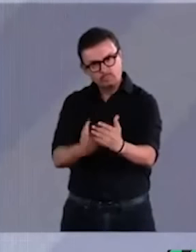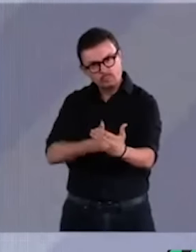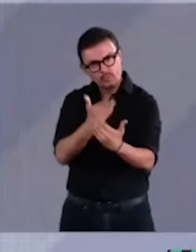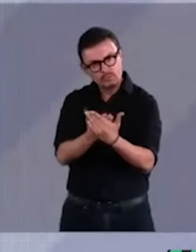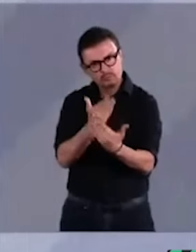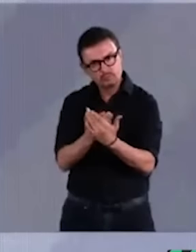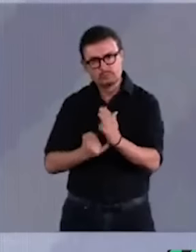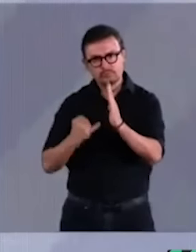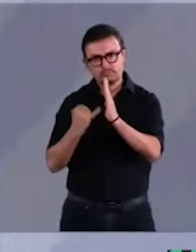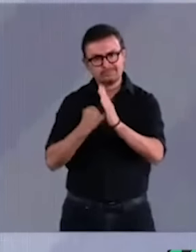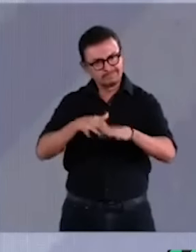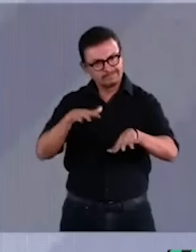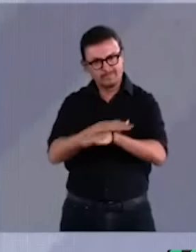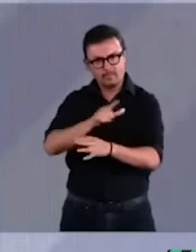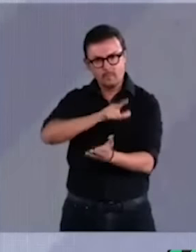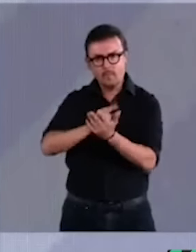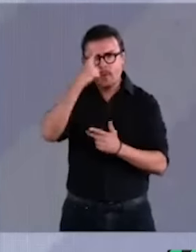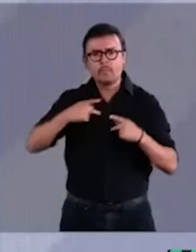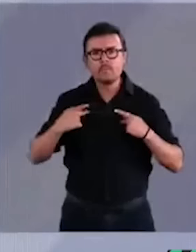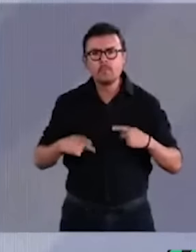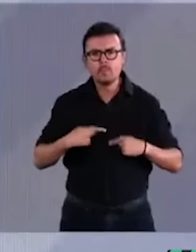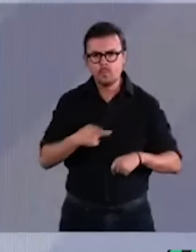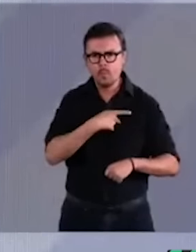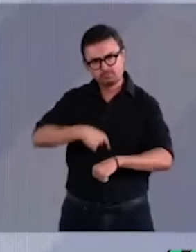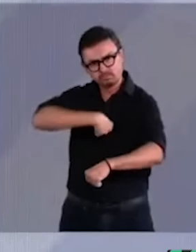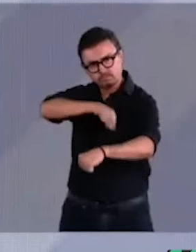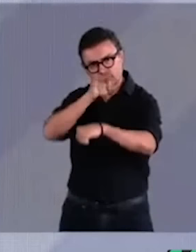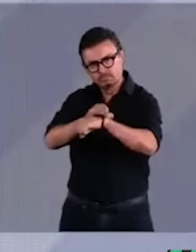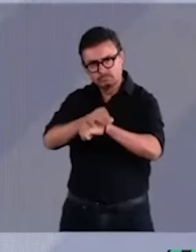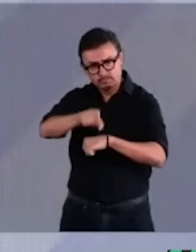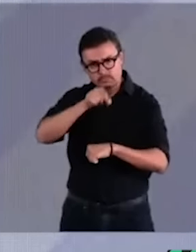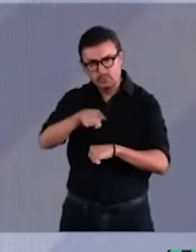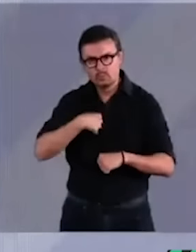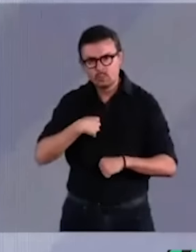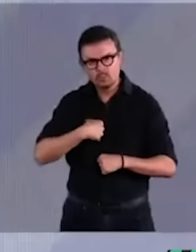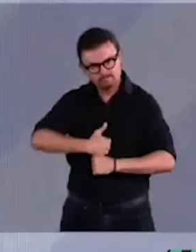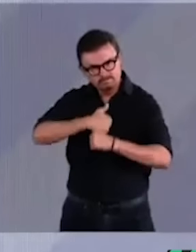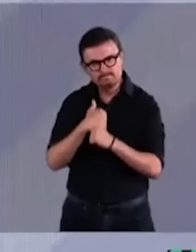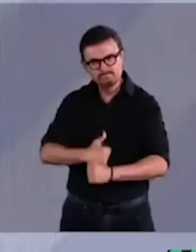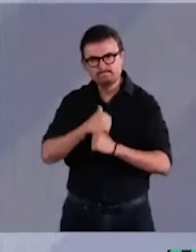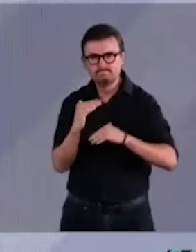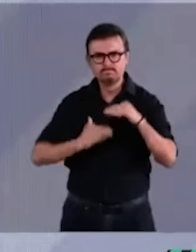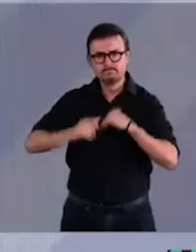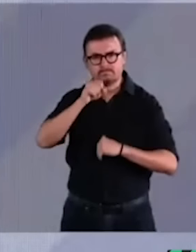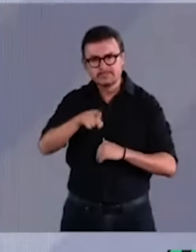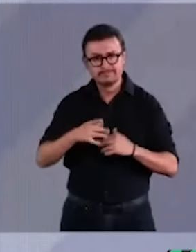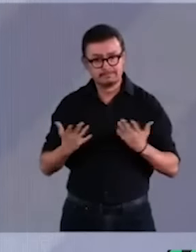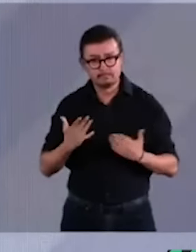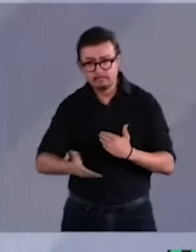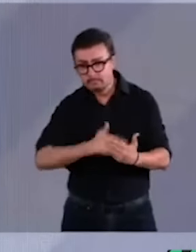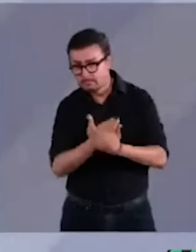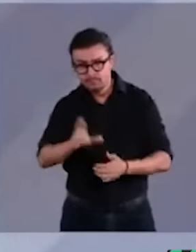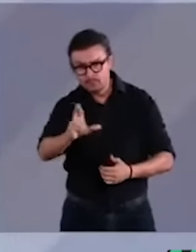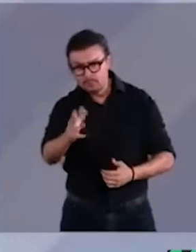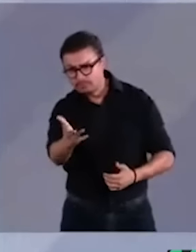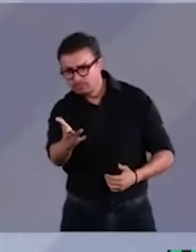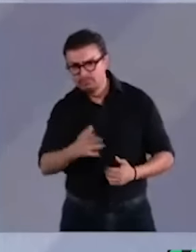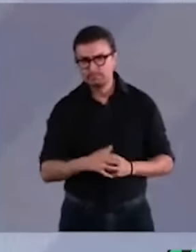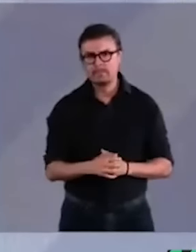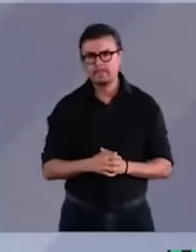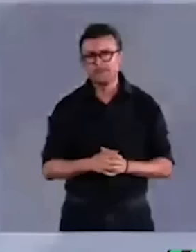que beneficie a las personas más pobres y que sufren la desigualdad en México, soy yo. Adelante, Xochitl, adelante.